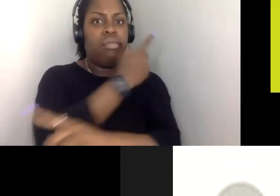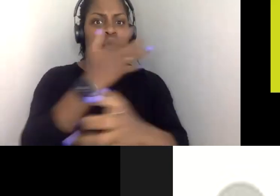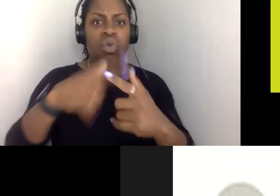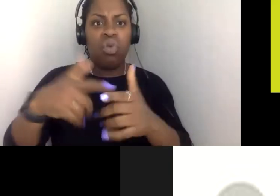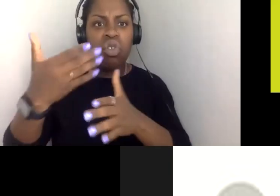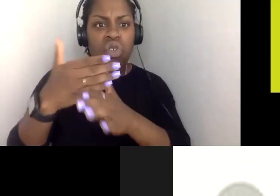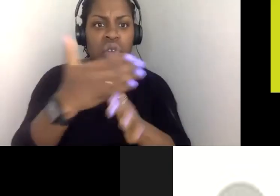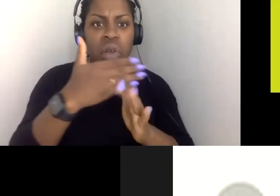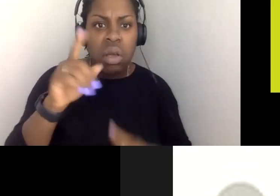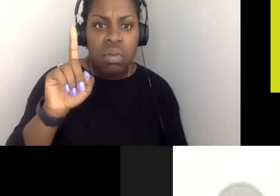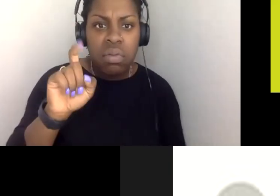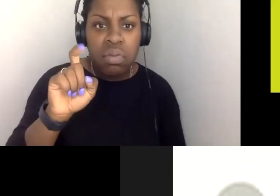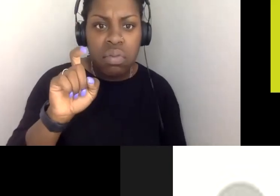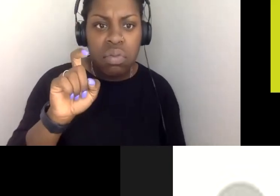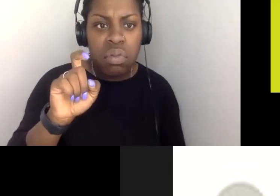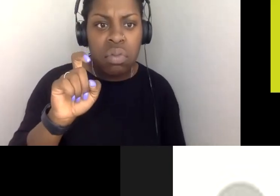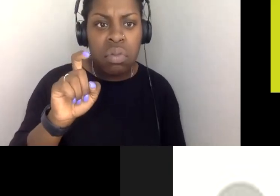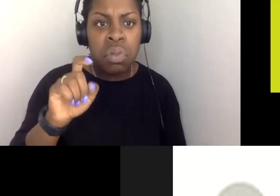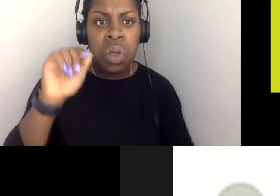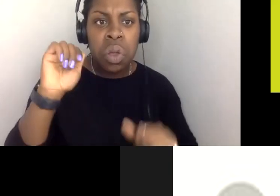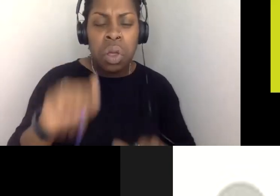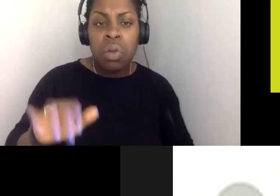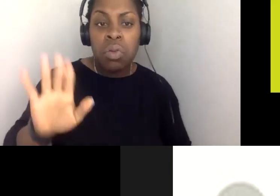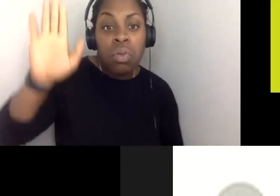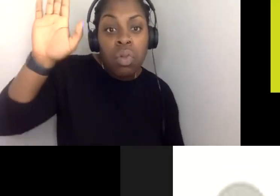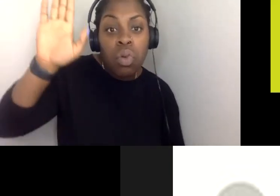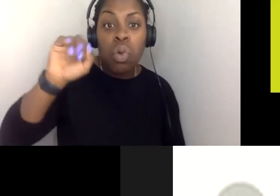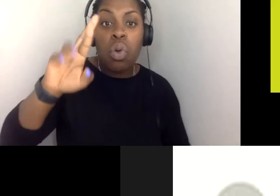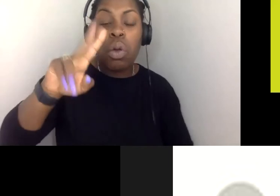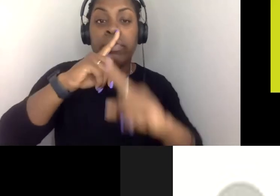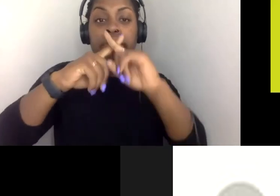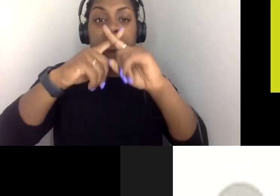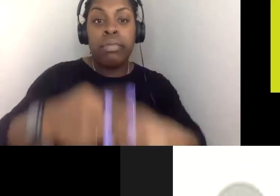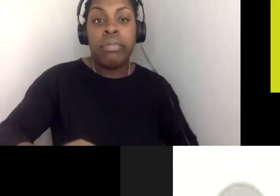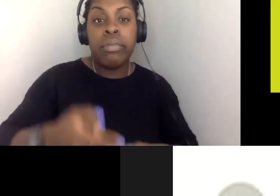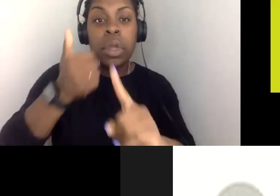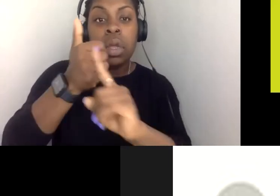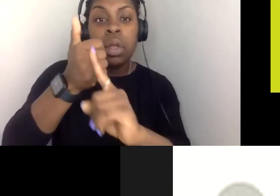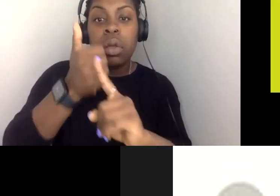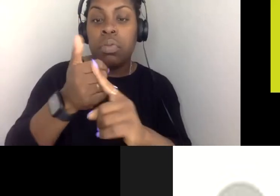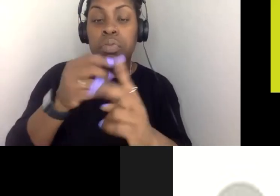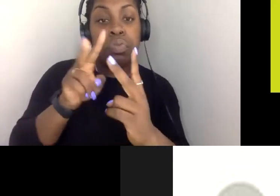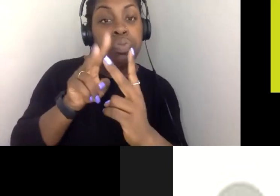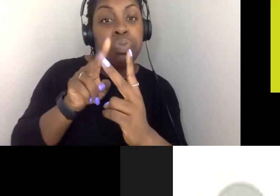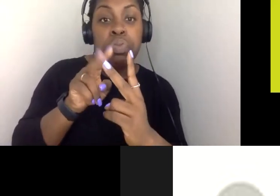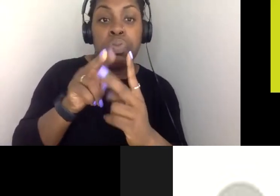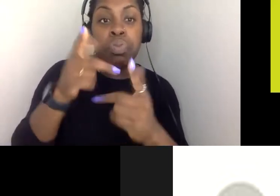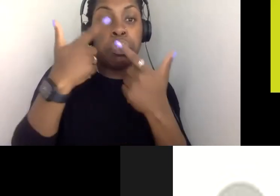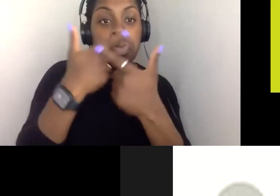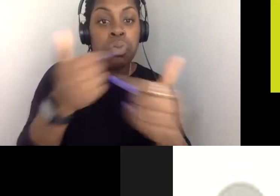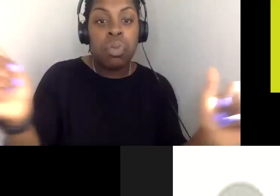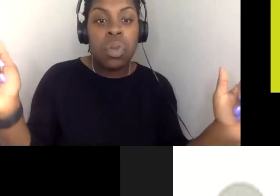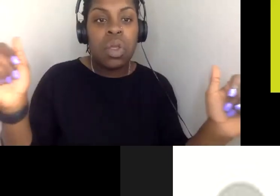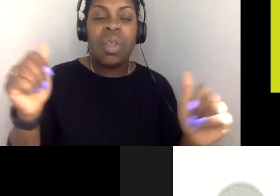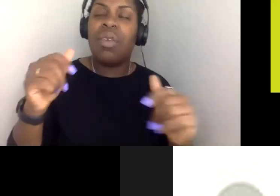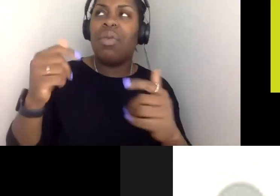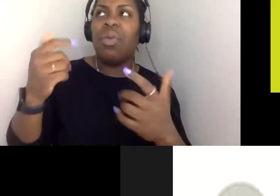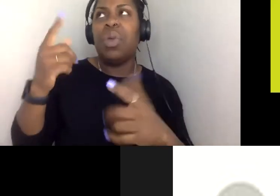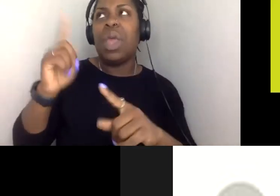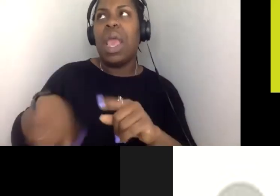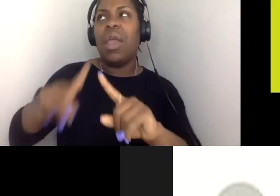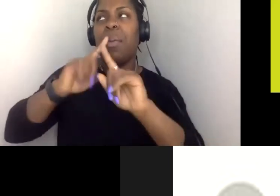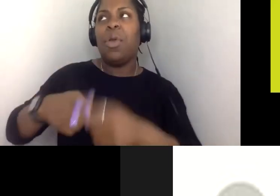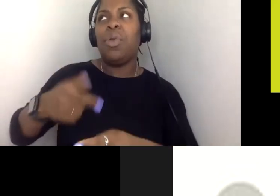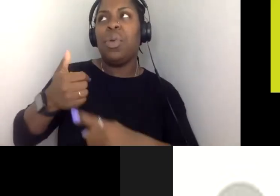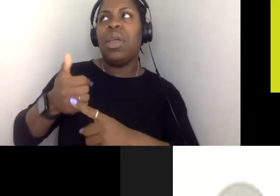les pareció interesante, complicado o ridículo que quiera compartir. Pueden levantar la mano, quitarse del mute